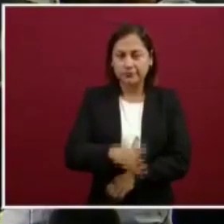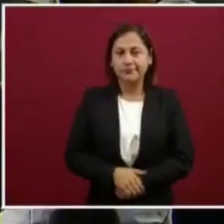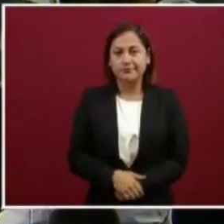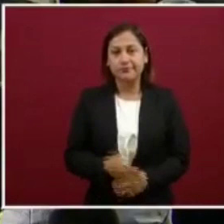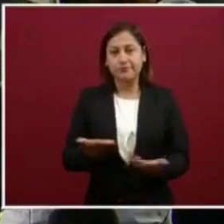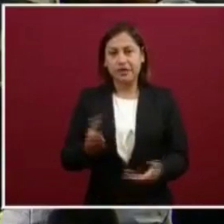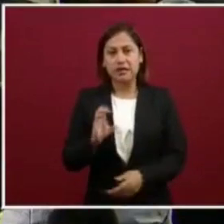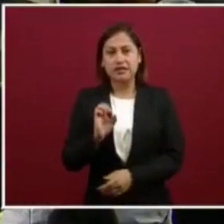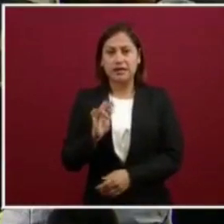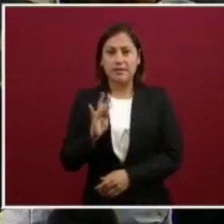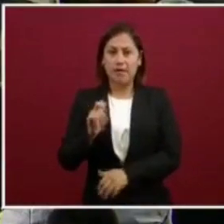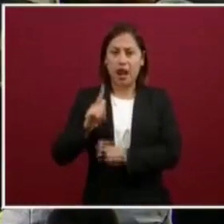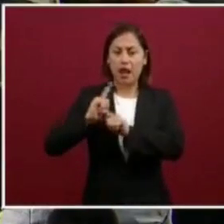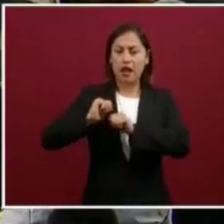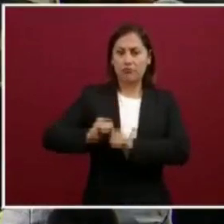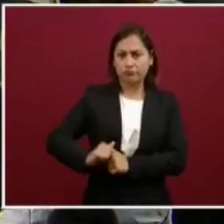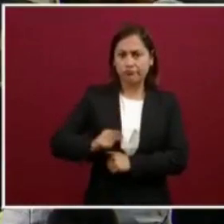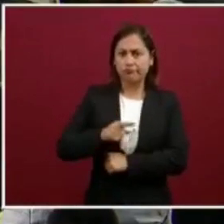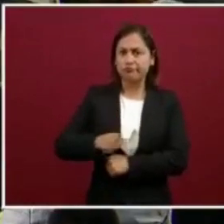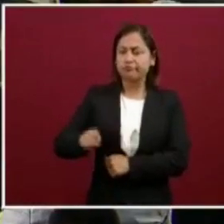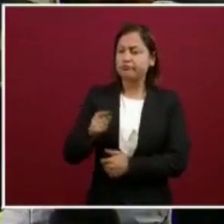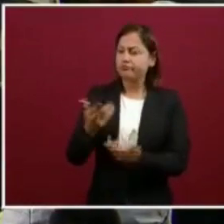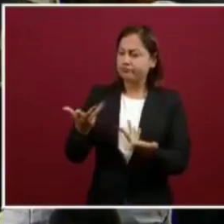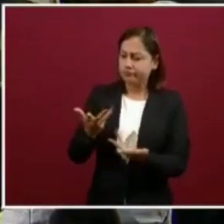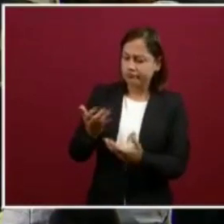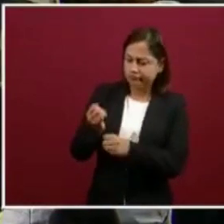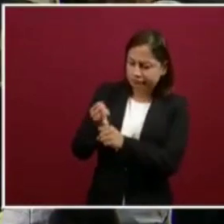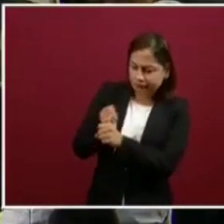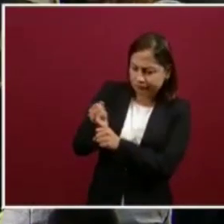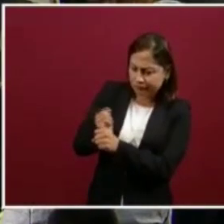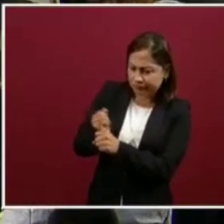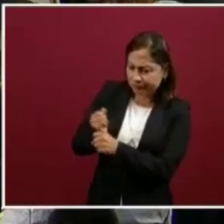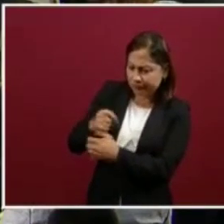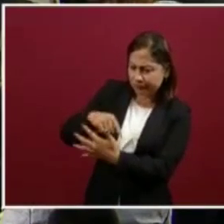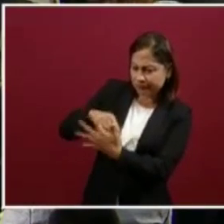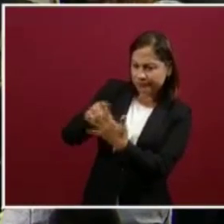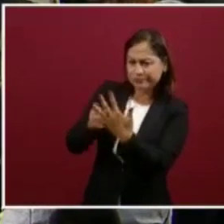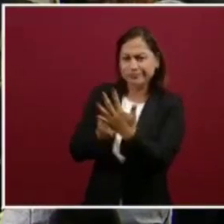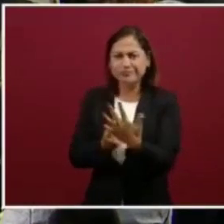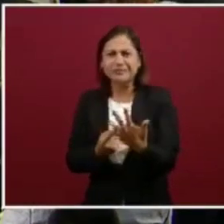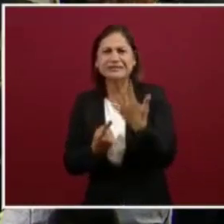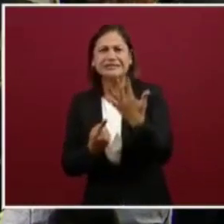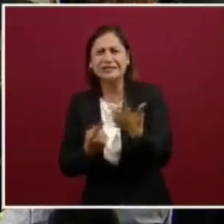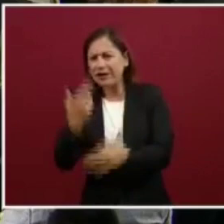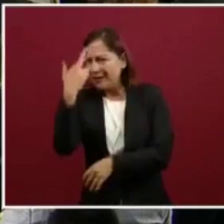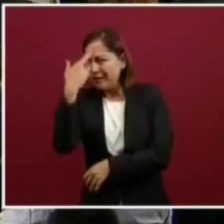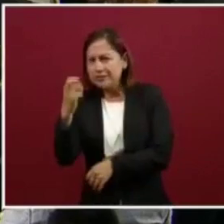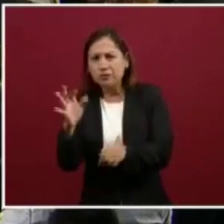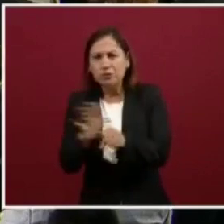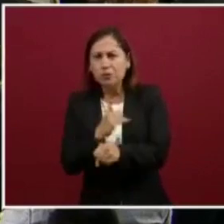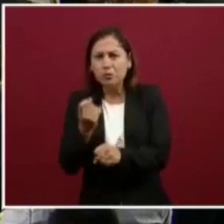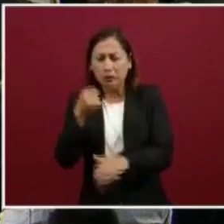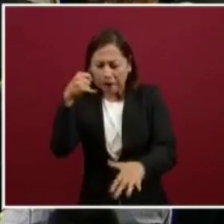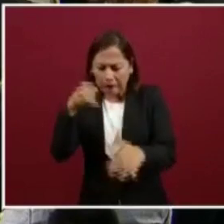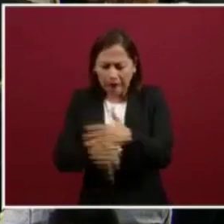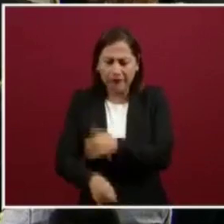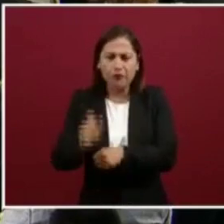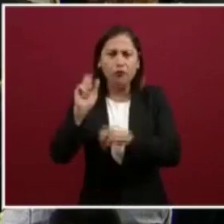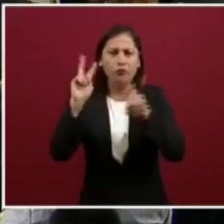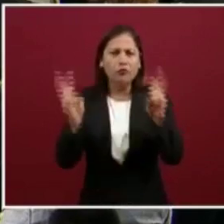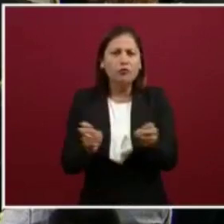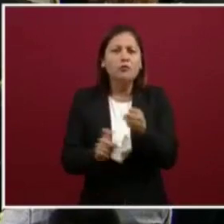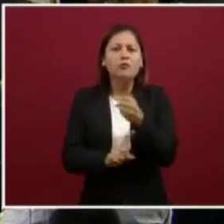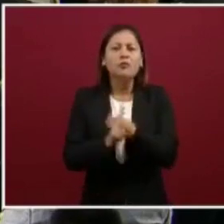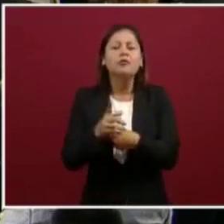de identificar, señor presidente, cuáles son las 5 causas estructurales de fondo. Usted lo dijo, cuáles son las causas de